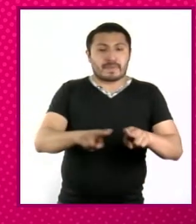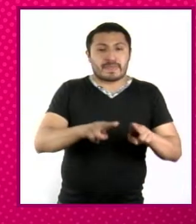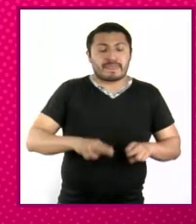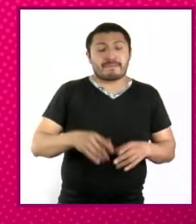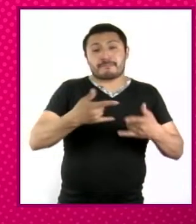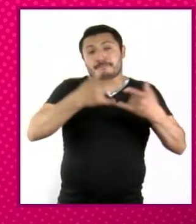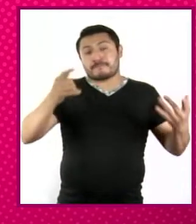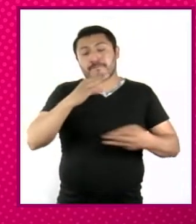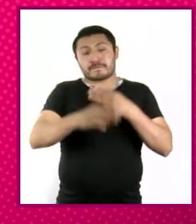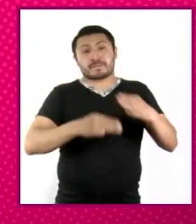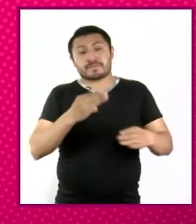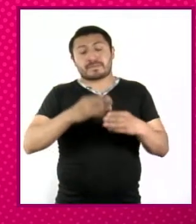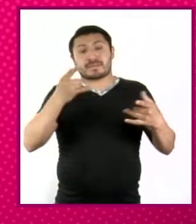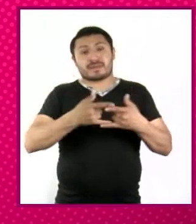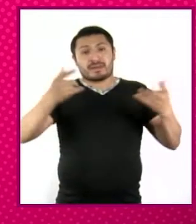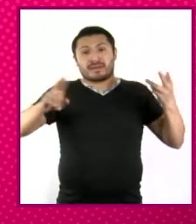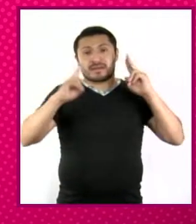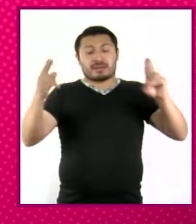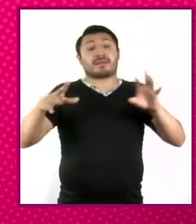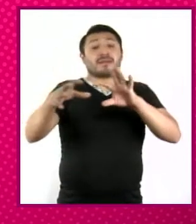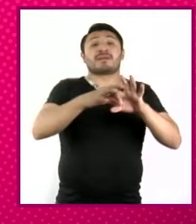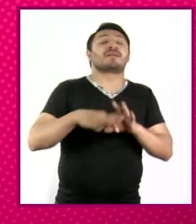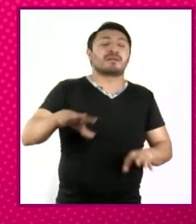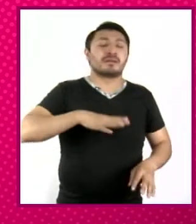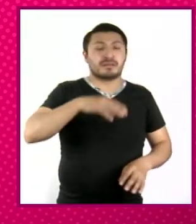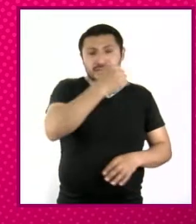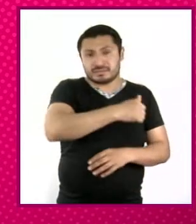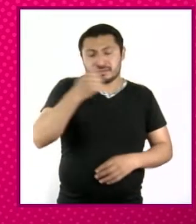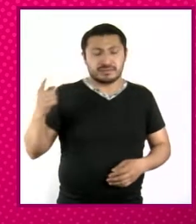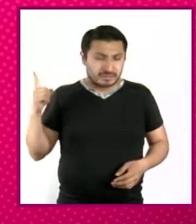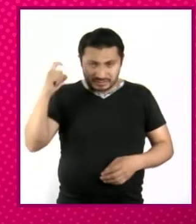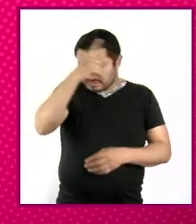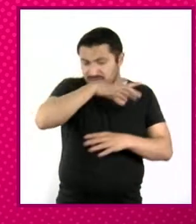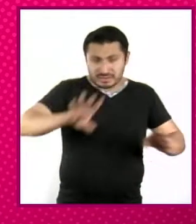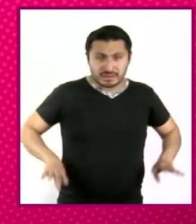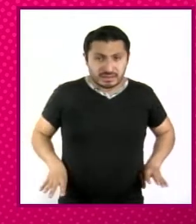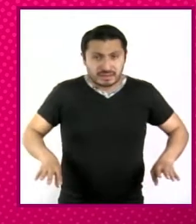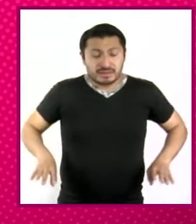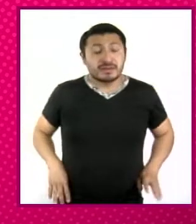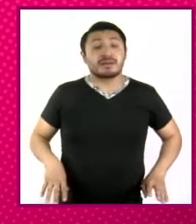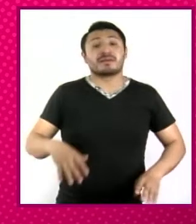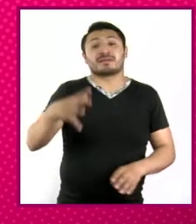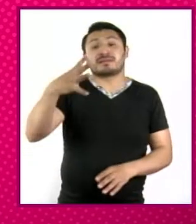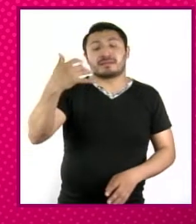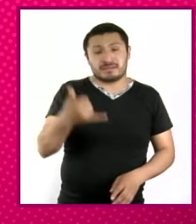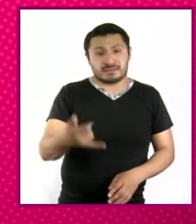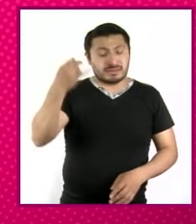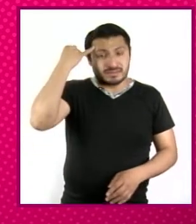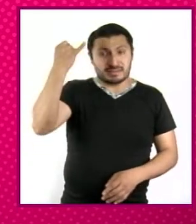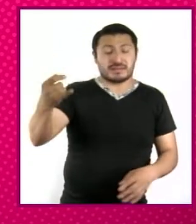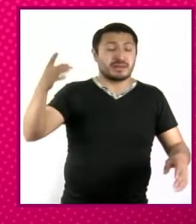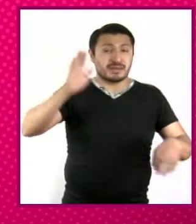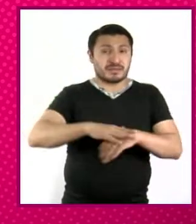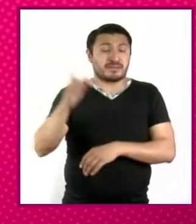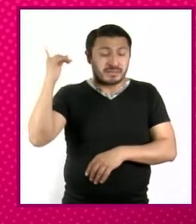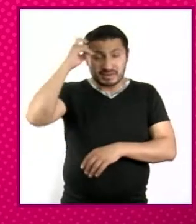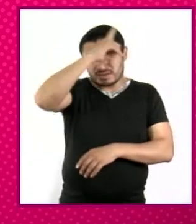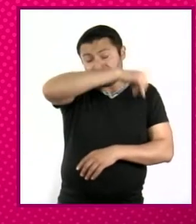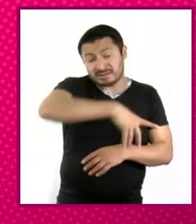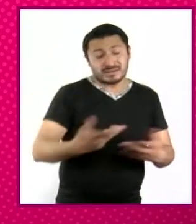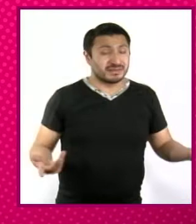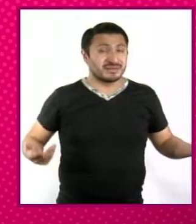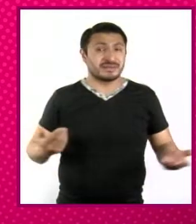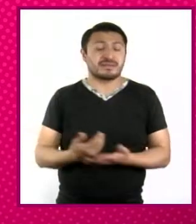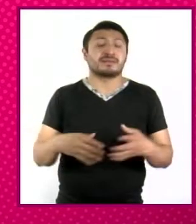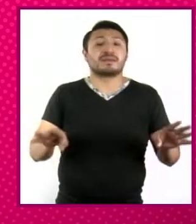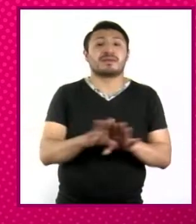global. Las dos pues tienen sus complejidades, y en ambas lo que se denota es una idea un poco más complicada, un poco más compleja de